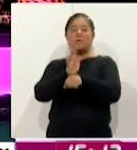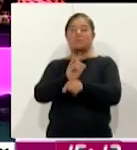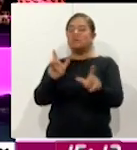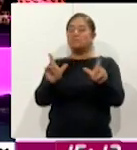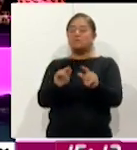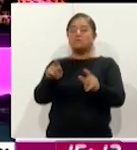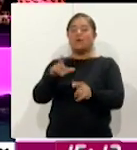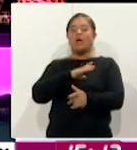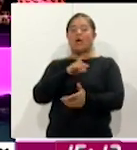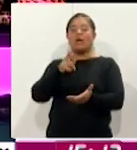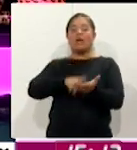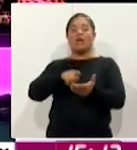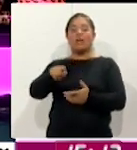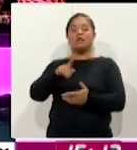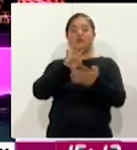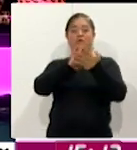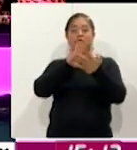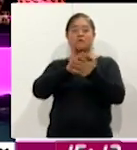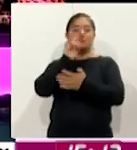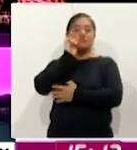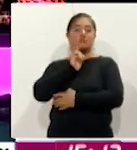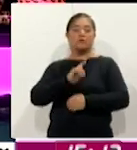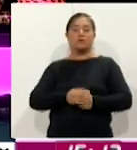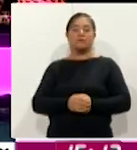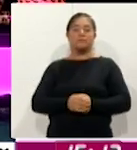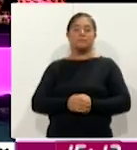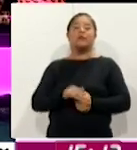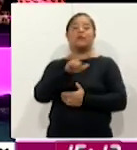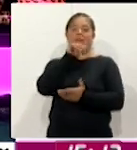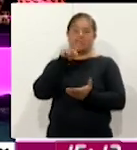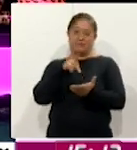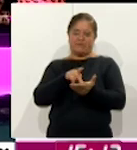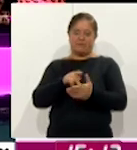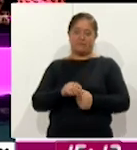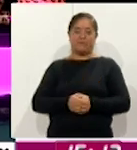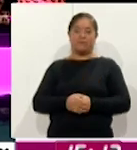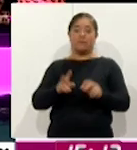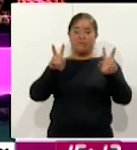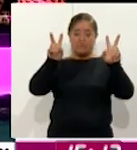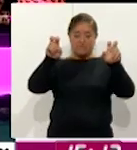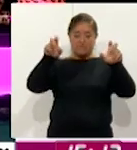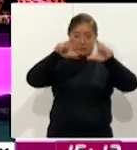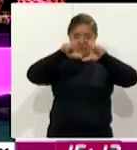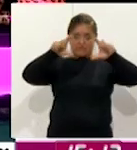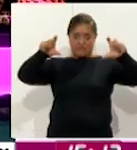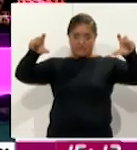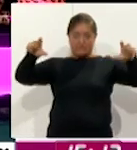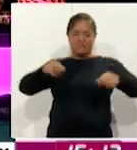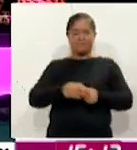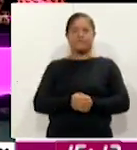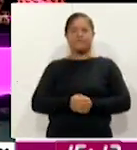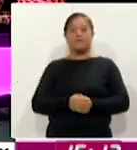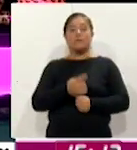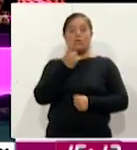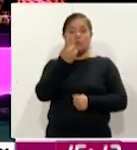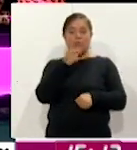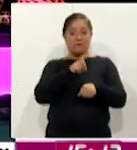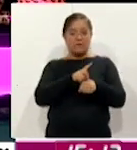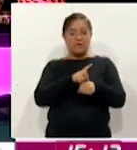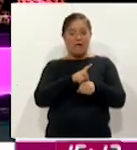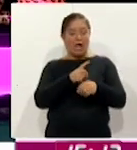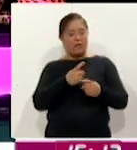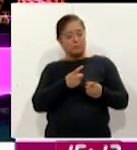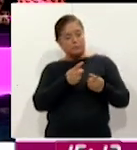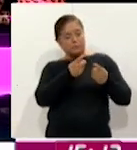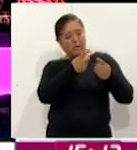las instalaciones del Cerezo Femenil allá en Apizaco, titulado Dale uno de tus días a las mujeres del Cerezo